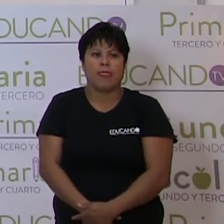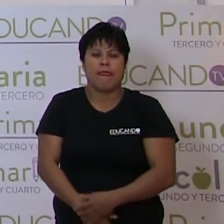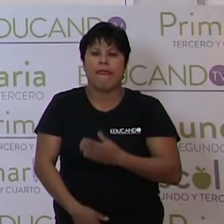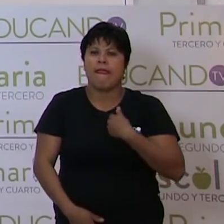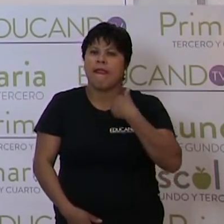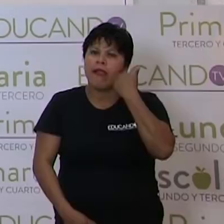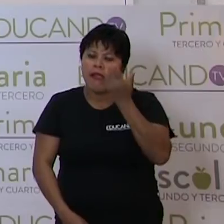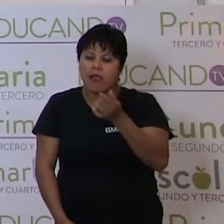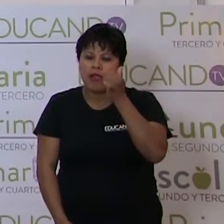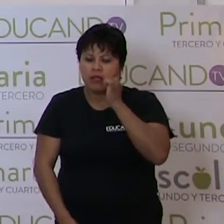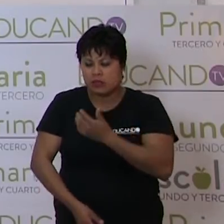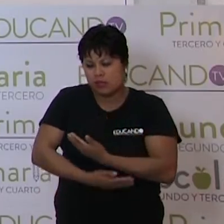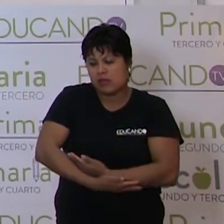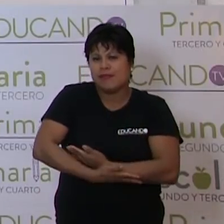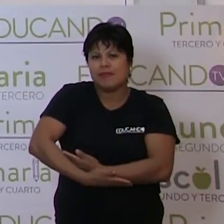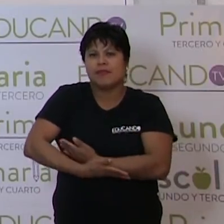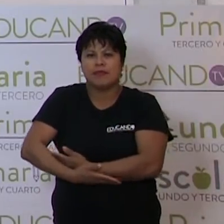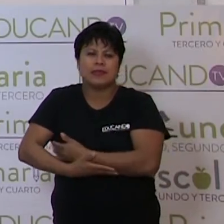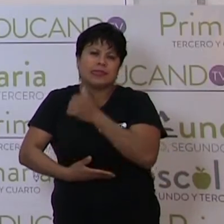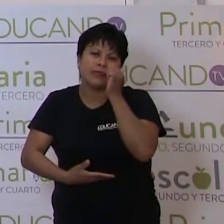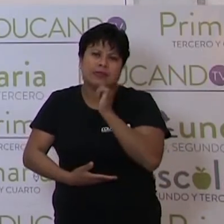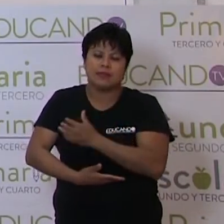Quería que me cargaran todo el tiempo.